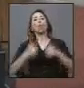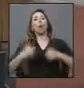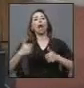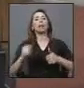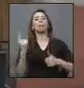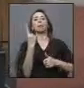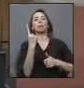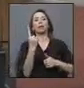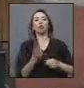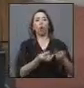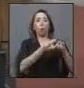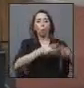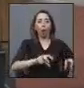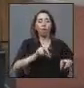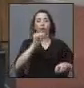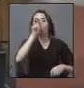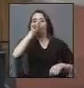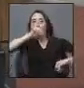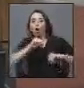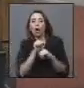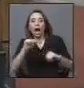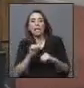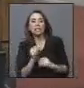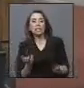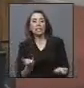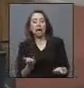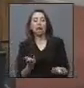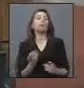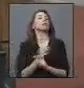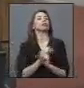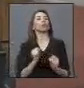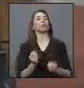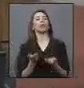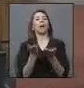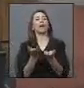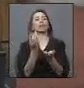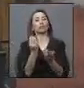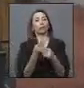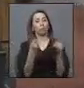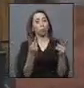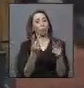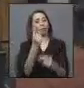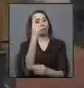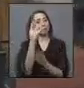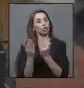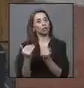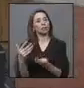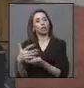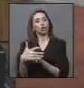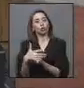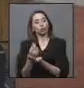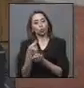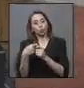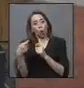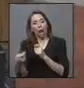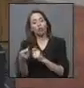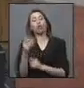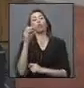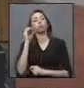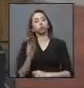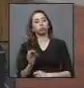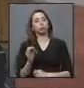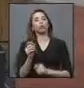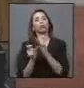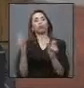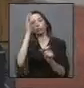gallina. No podemos aspirar a una buena atención pública sin una remuneración justa y acorde con los tiempos que corren, sobre todo en un